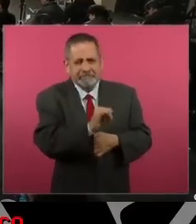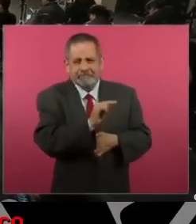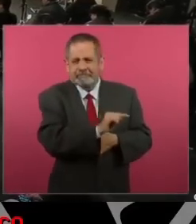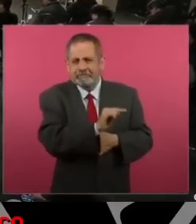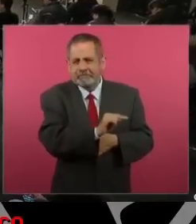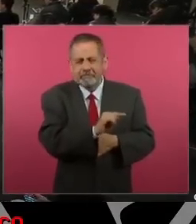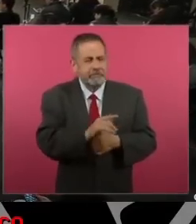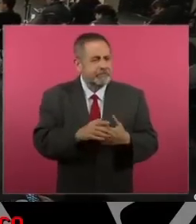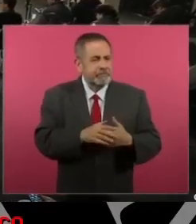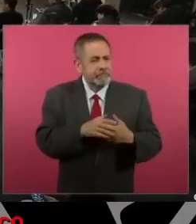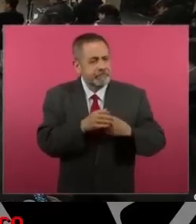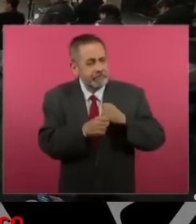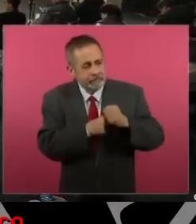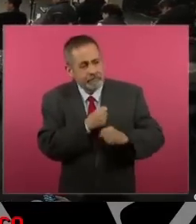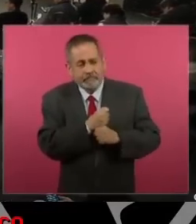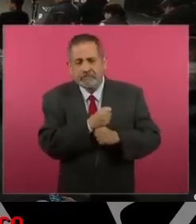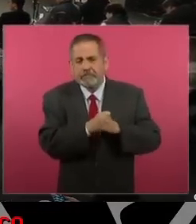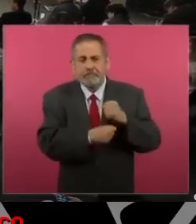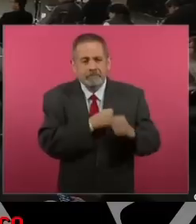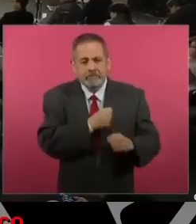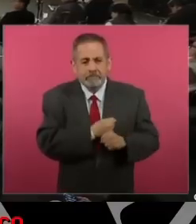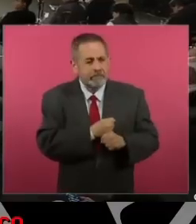ha prevalecido